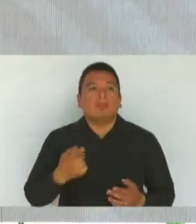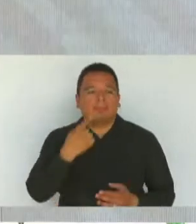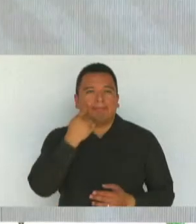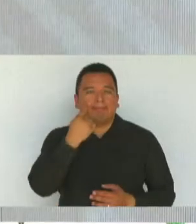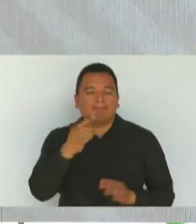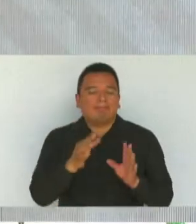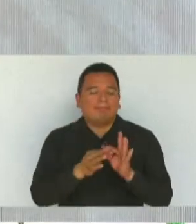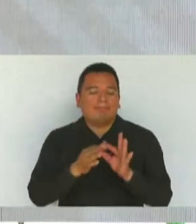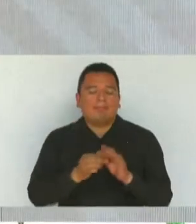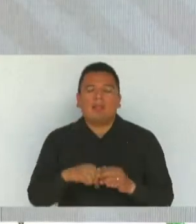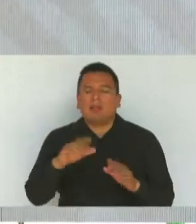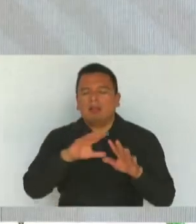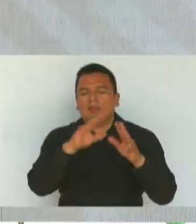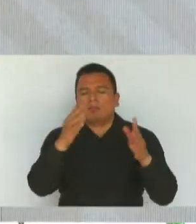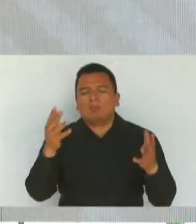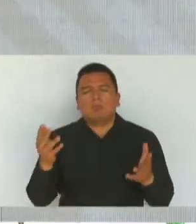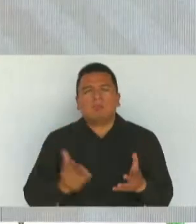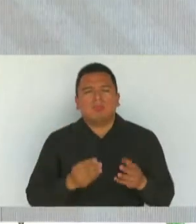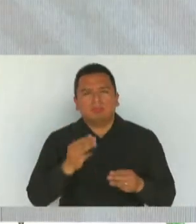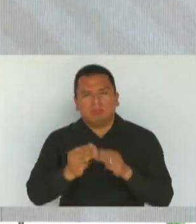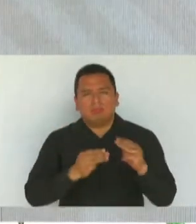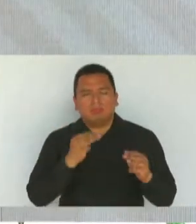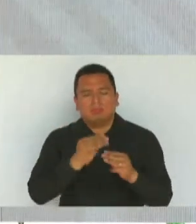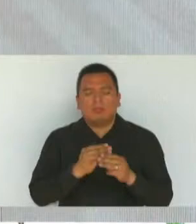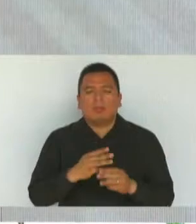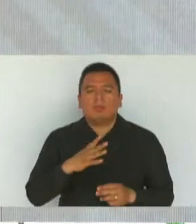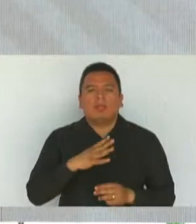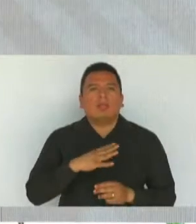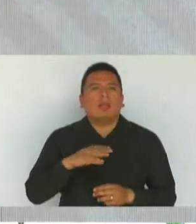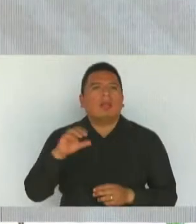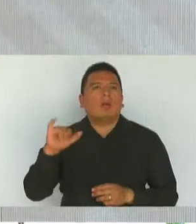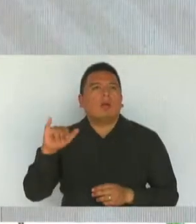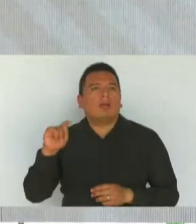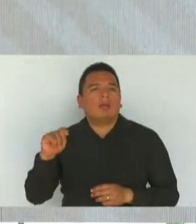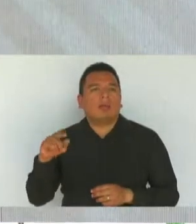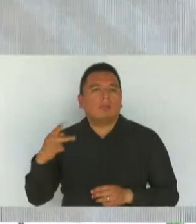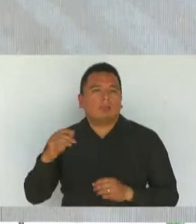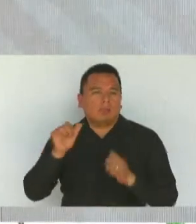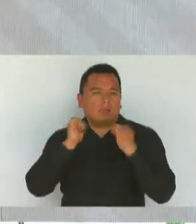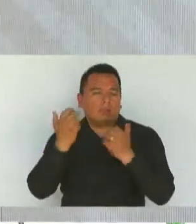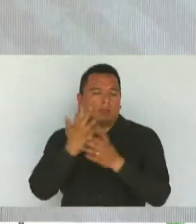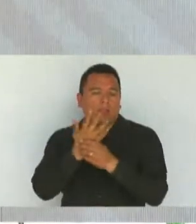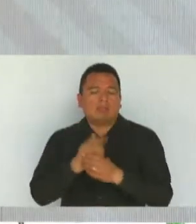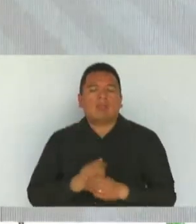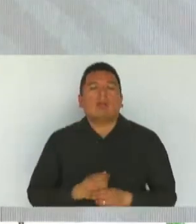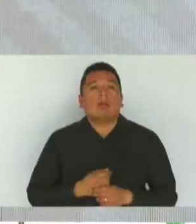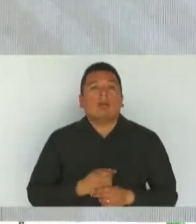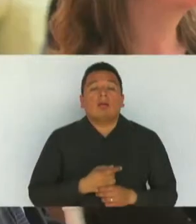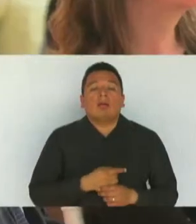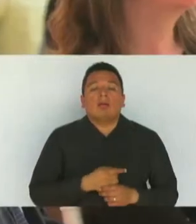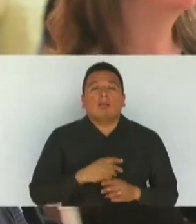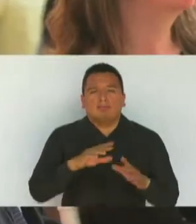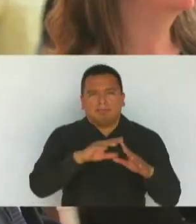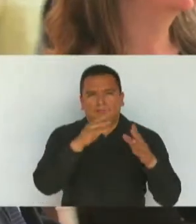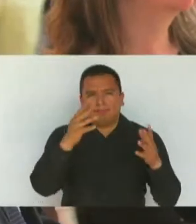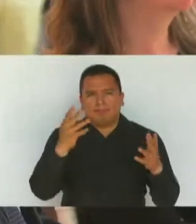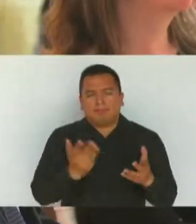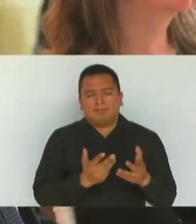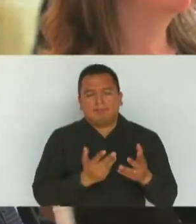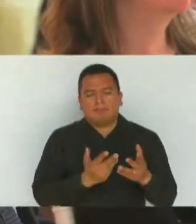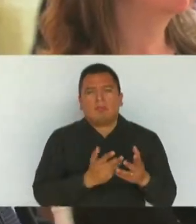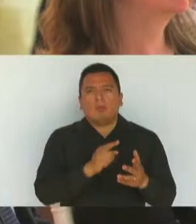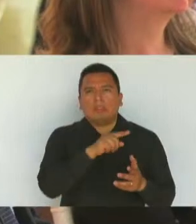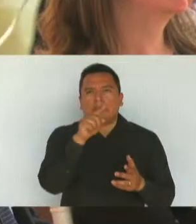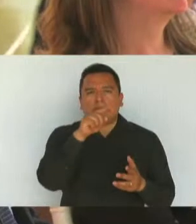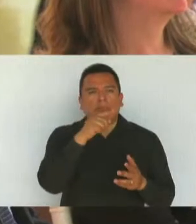a dar, a nivel mundial, la OIT establece que el 1% de la fuerza de trabajo del planeta está en